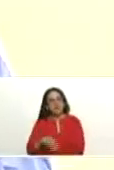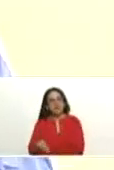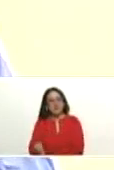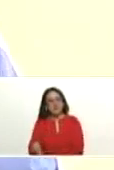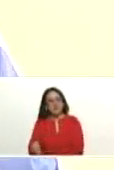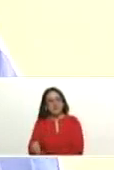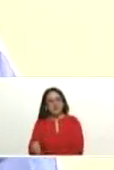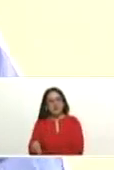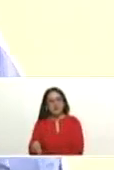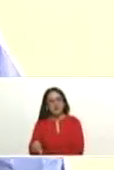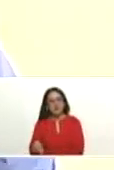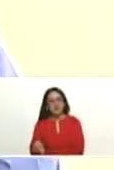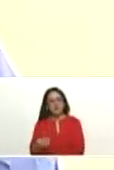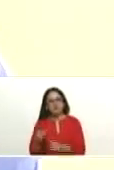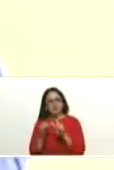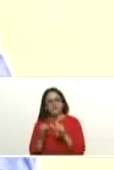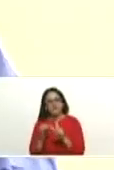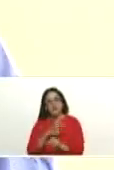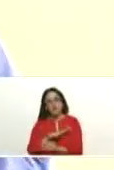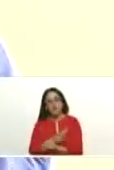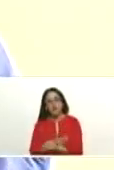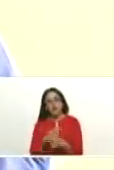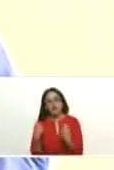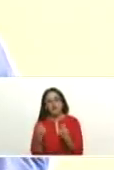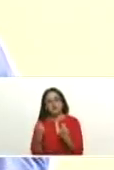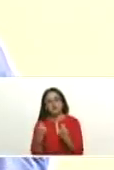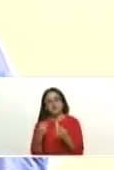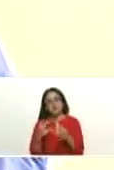República, mantendría el poder popular activo?